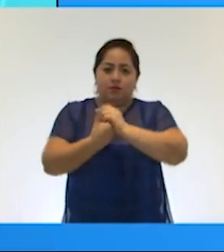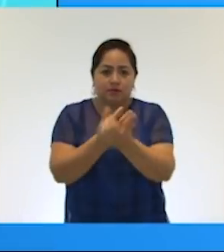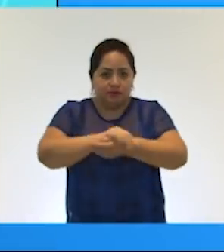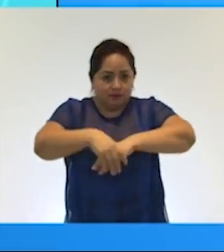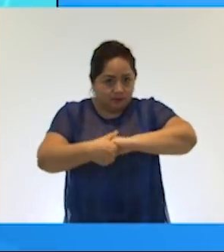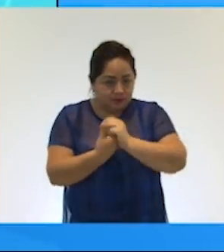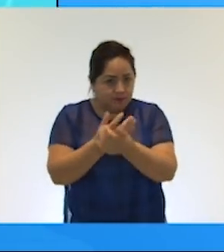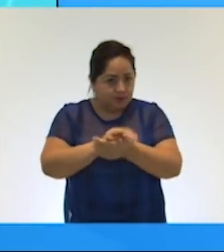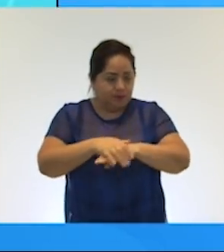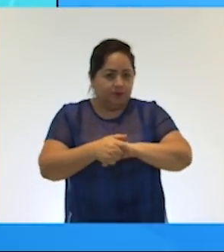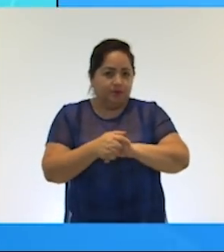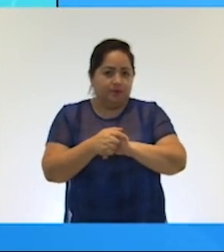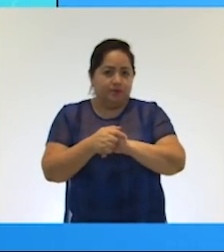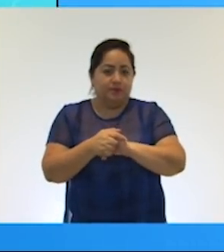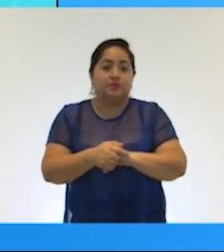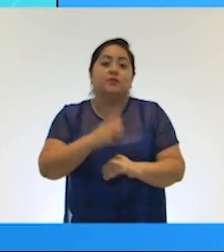agua.